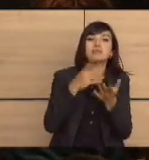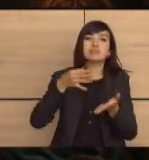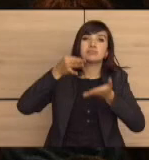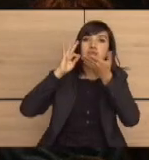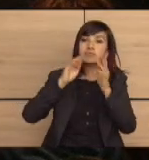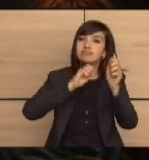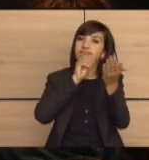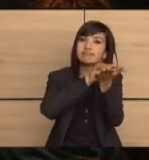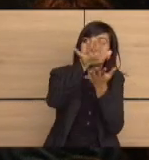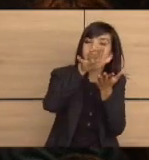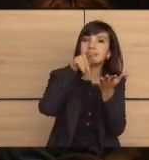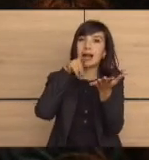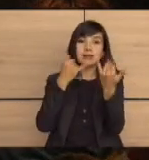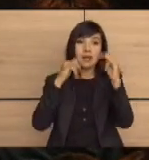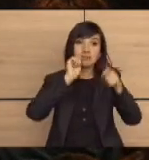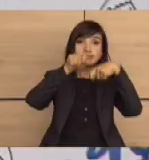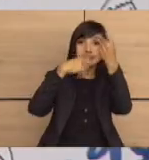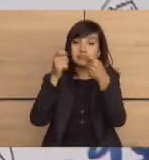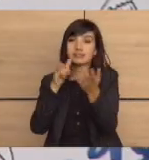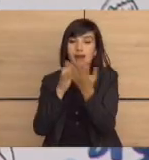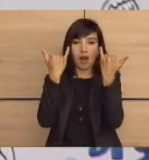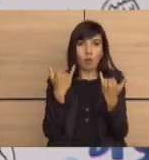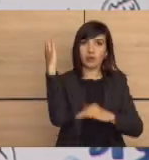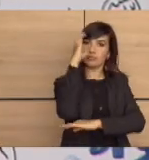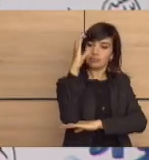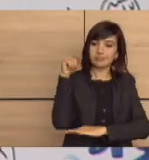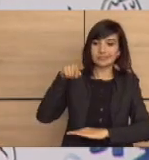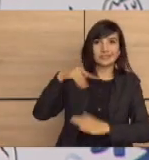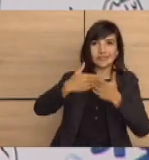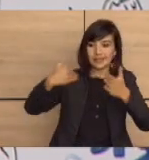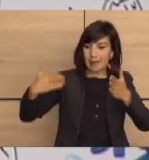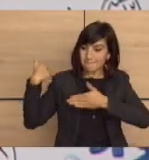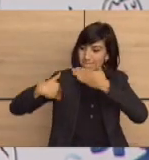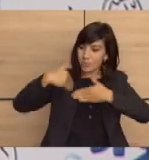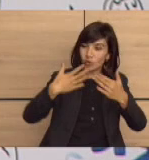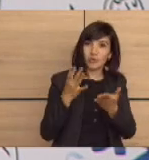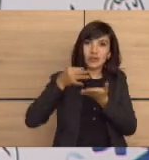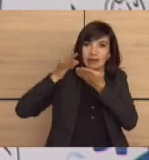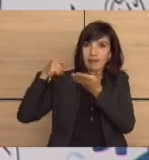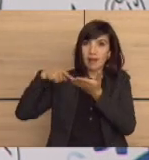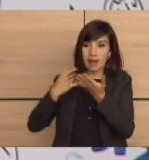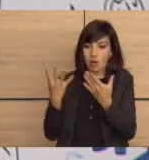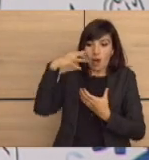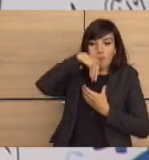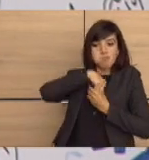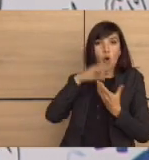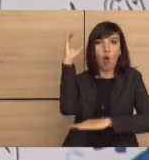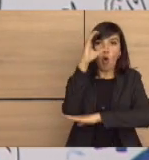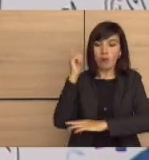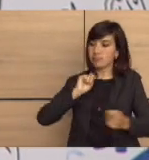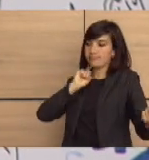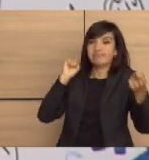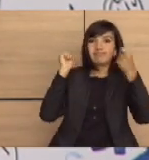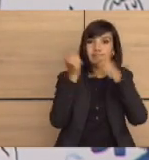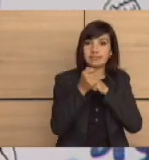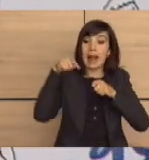como lo que somos. Yo creo que intuyo que eso es pensar históricamente y creo que ese es el objeto de la